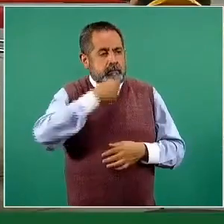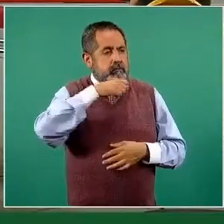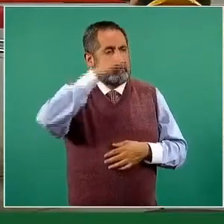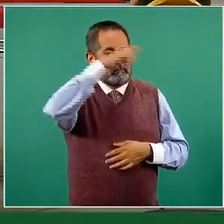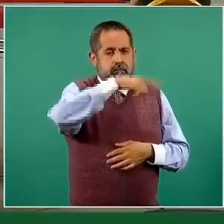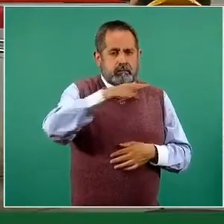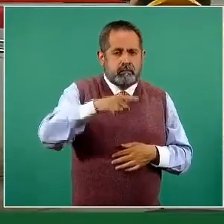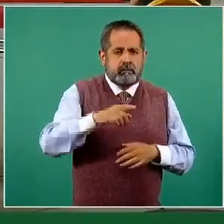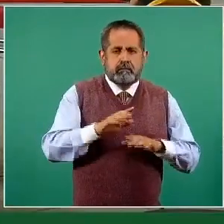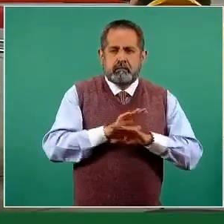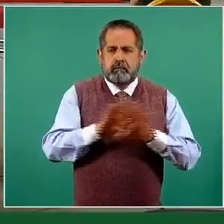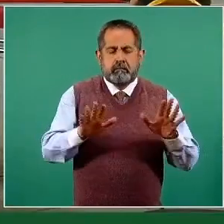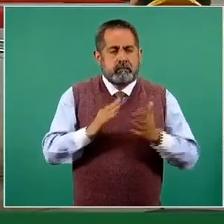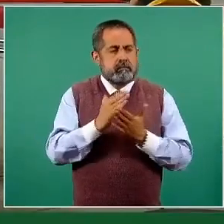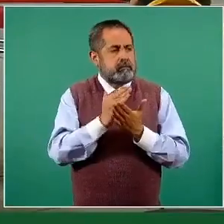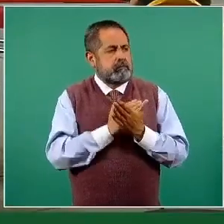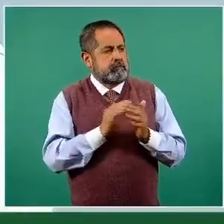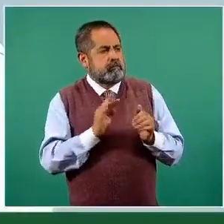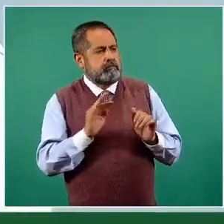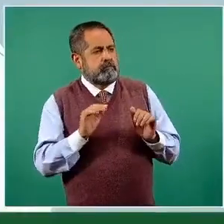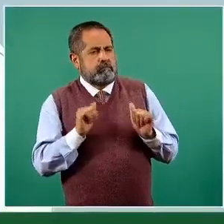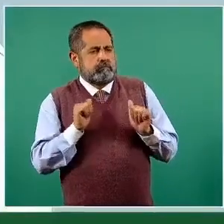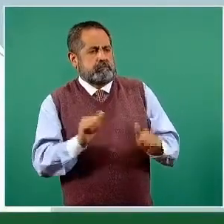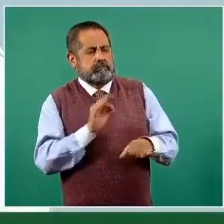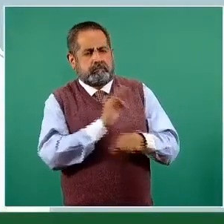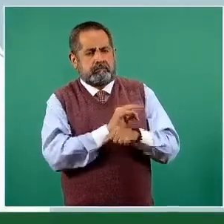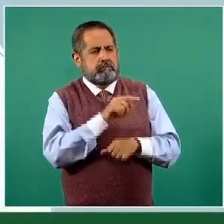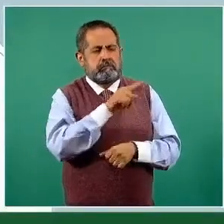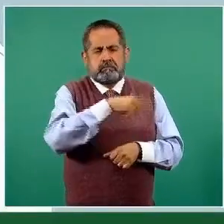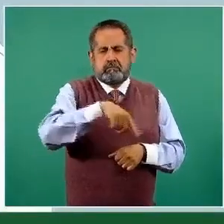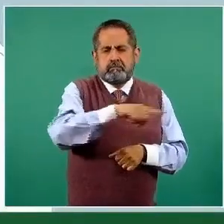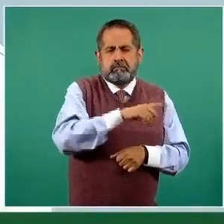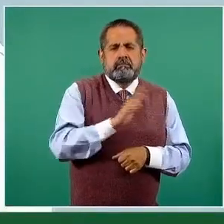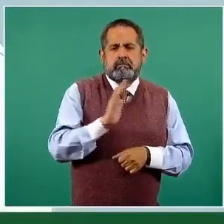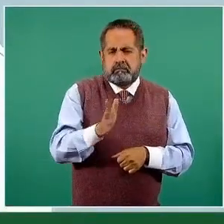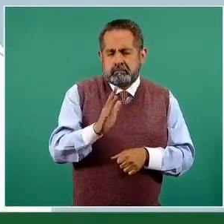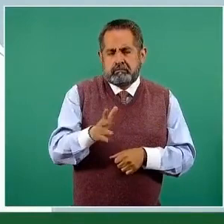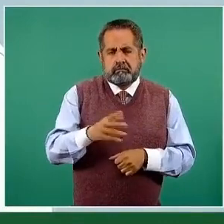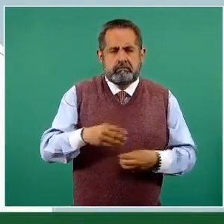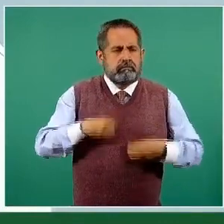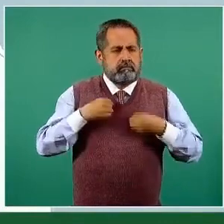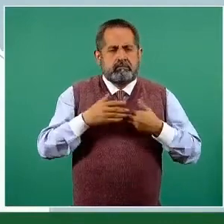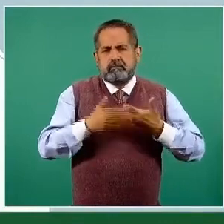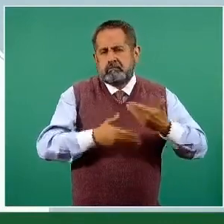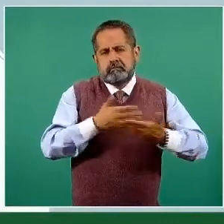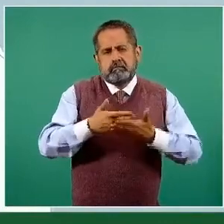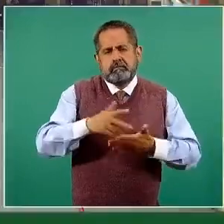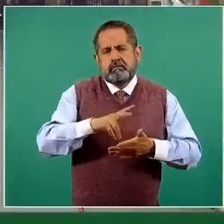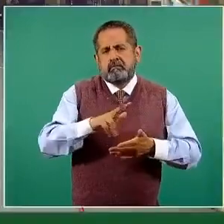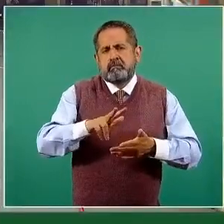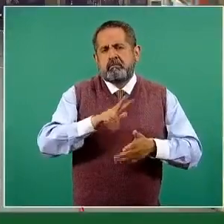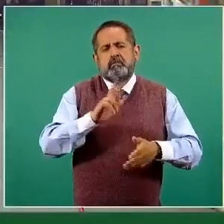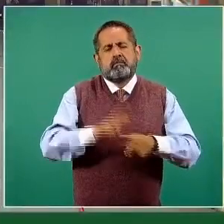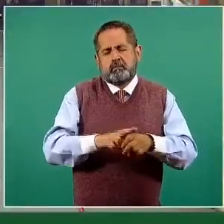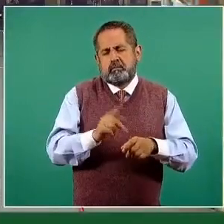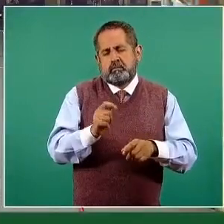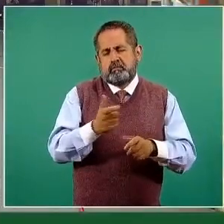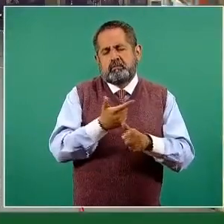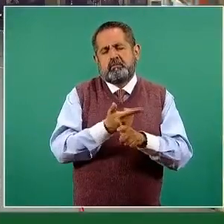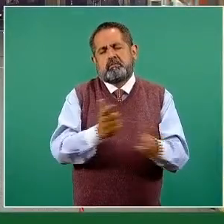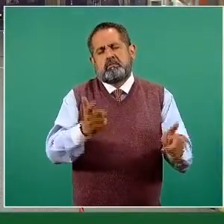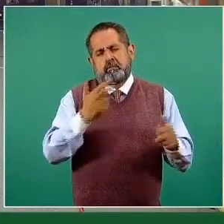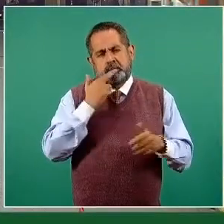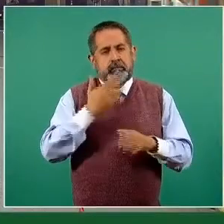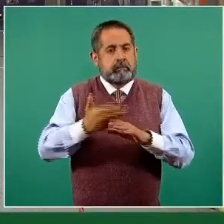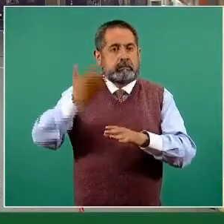se pueden considerar como protegidas y pueden tener una vida un poco más normalizada a